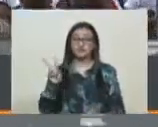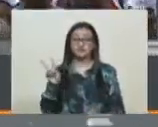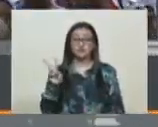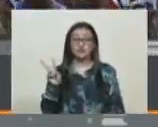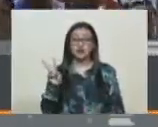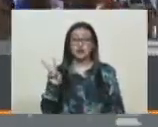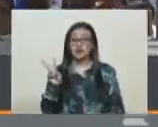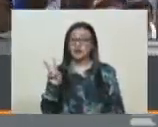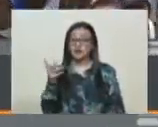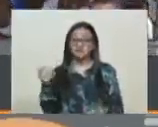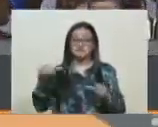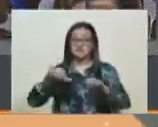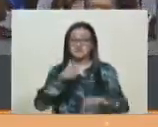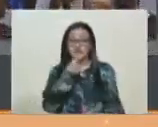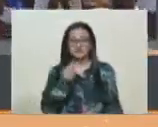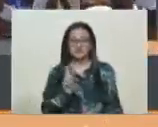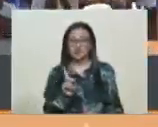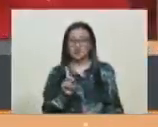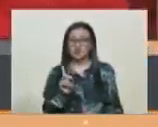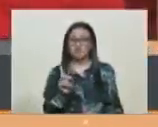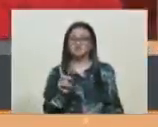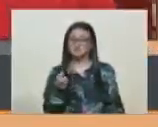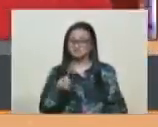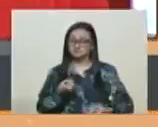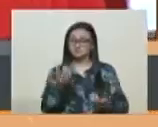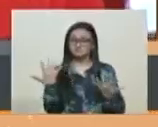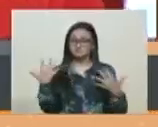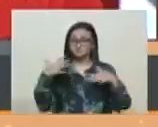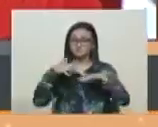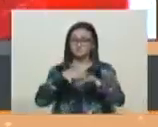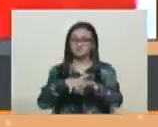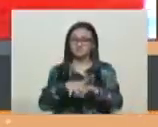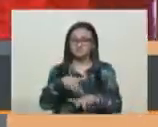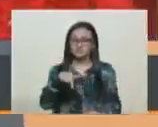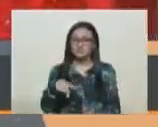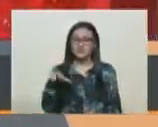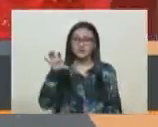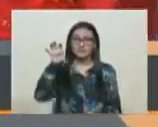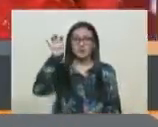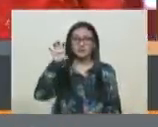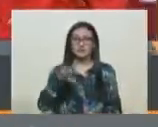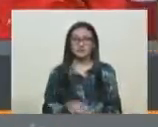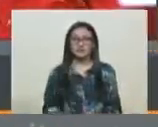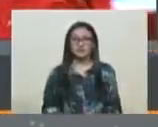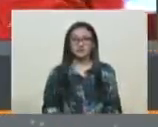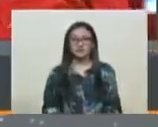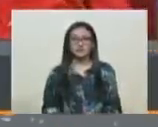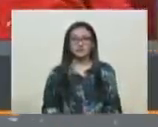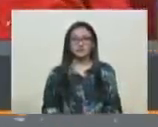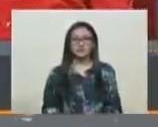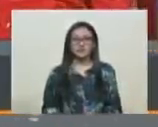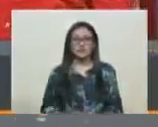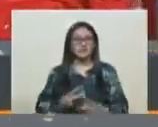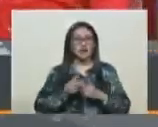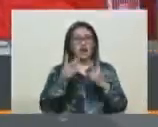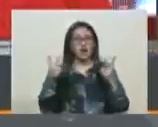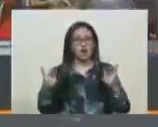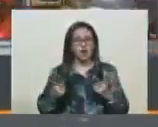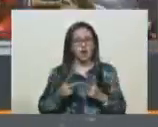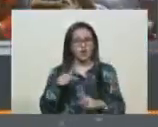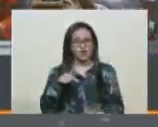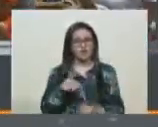indestructible, para garantizar la integridad de nuestra patria, para garantizar los valores sagrados de la